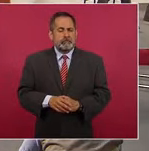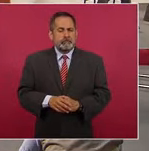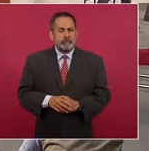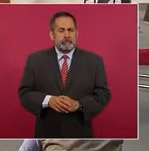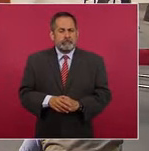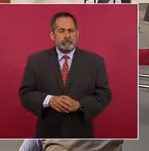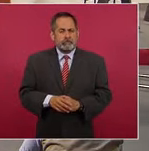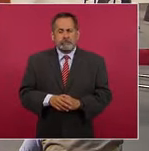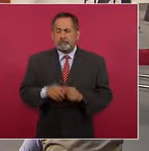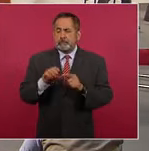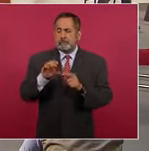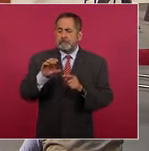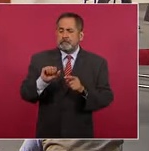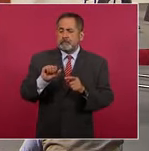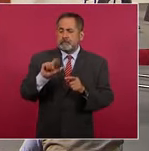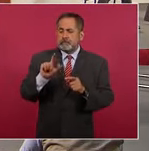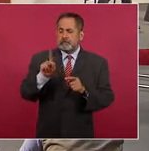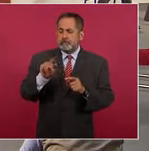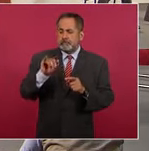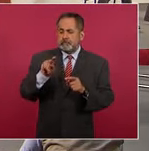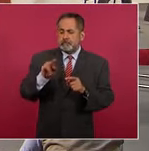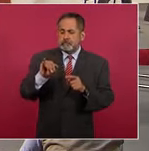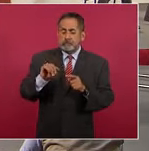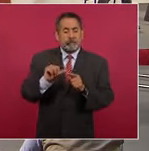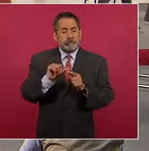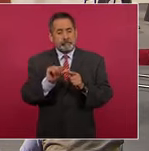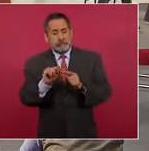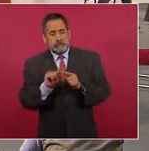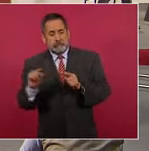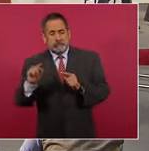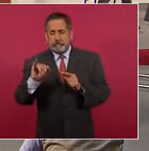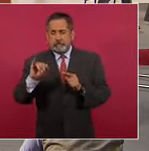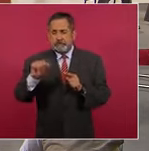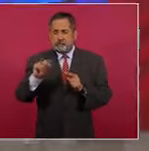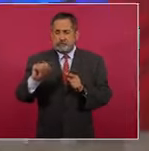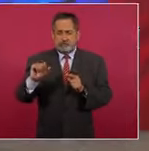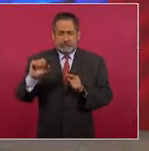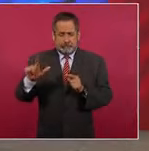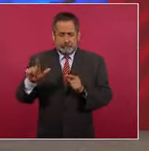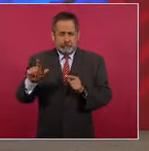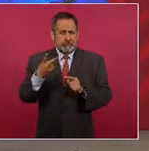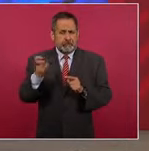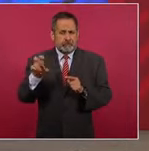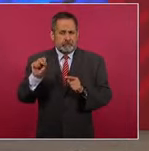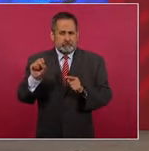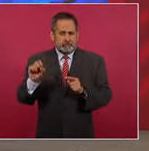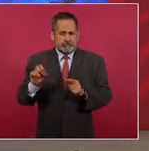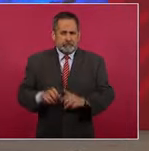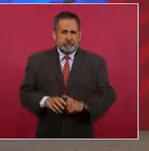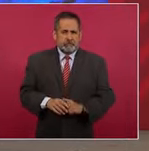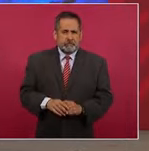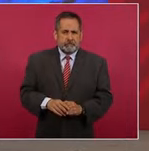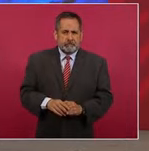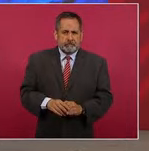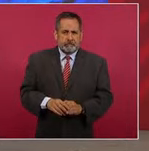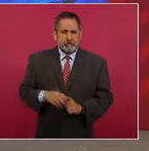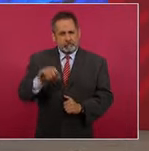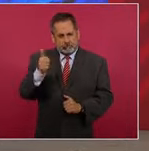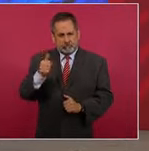De Calquiní hasta Izamal son como 160. Es otro